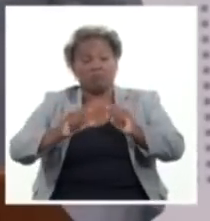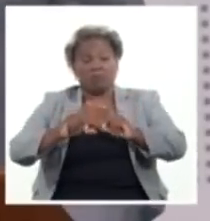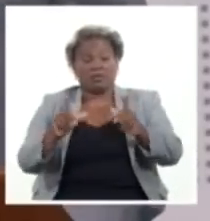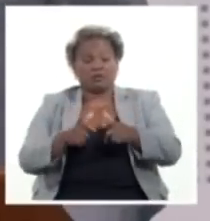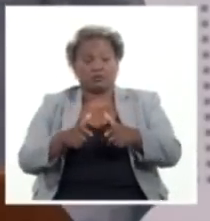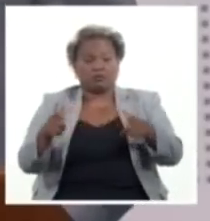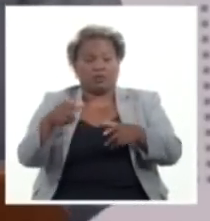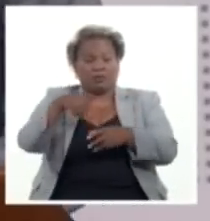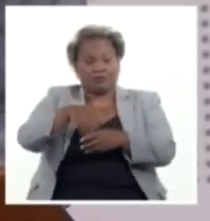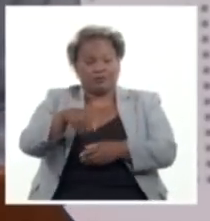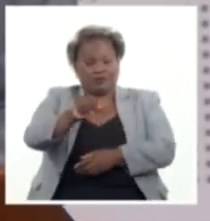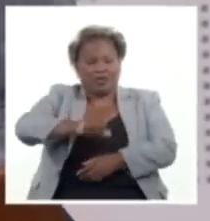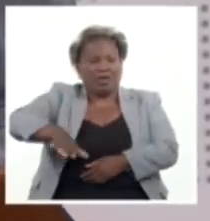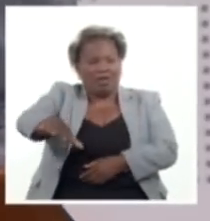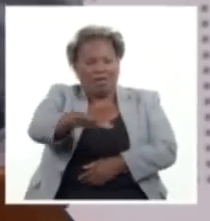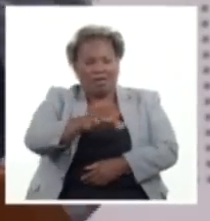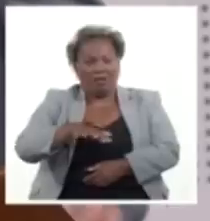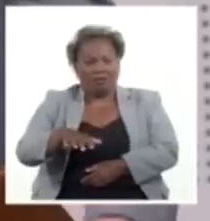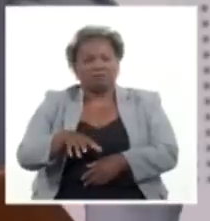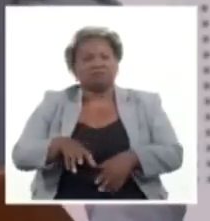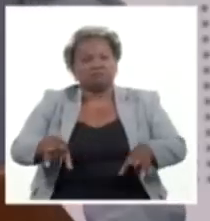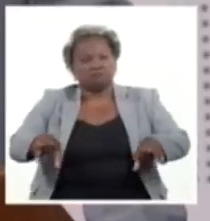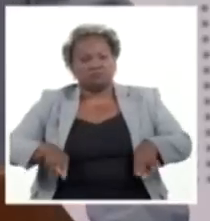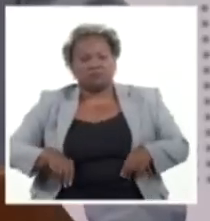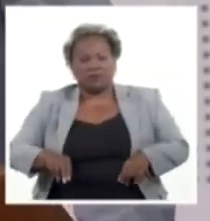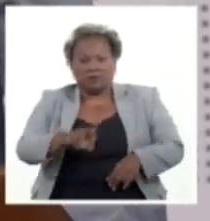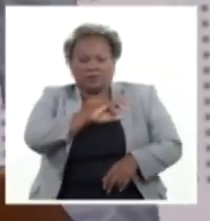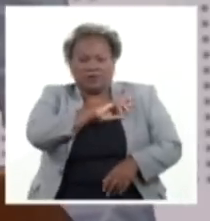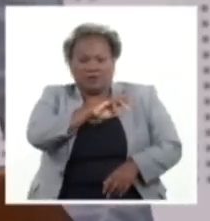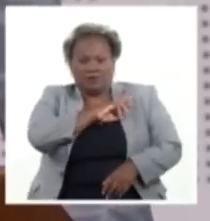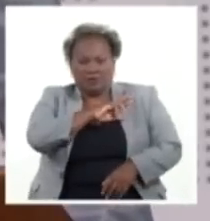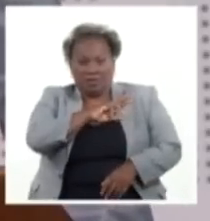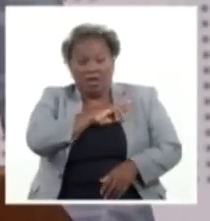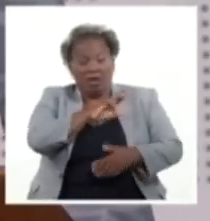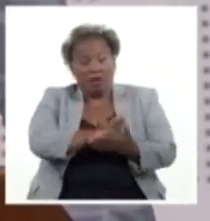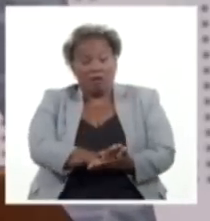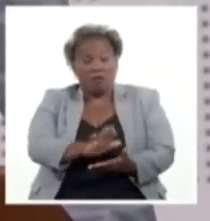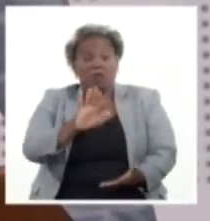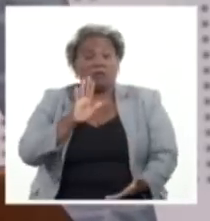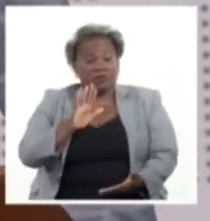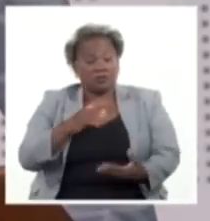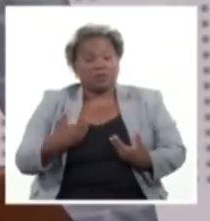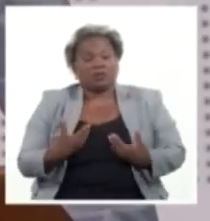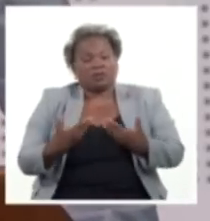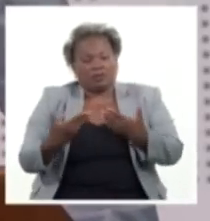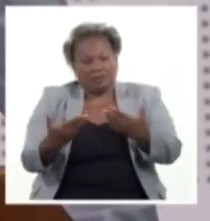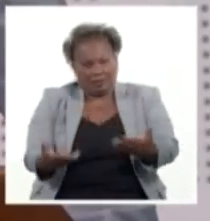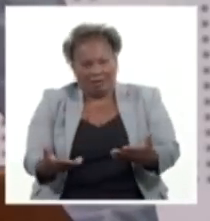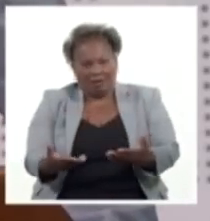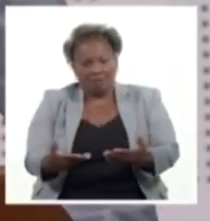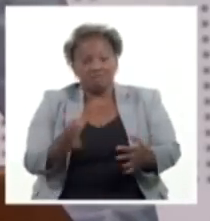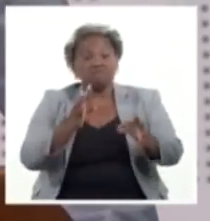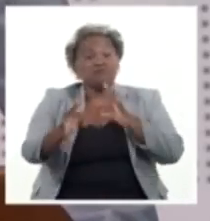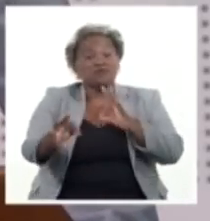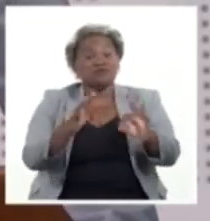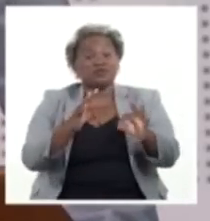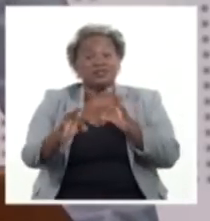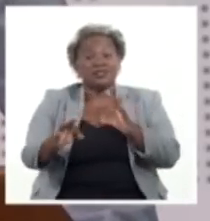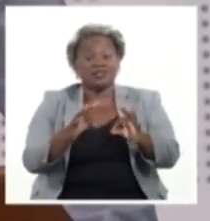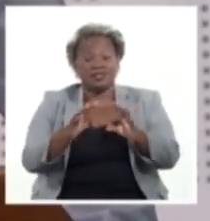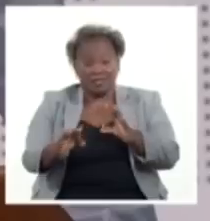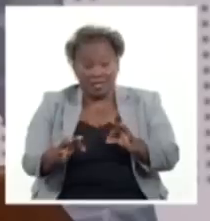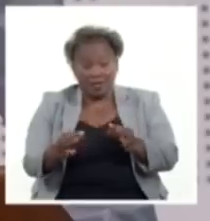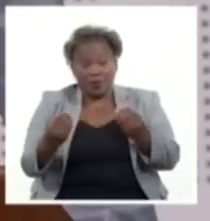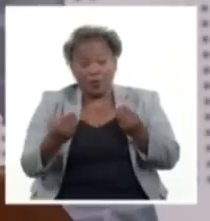sociedad. Acepto esta responsabilidad con compromiso y entrega, protegiendo la unidad